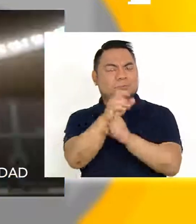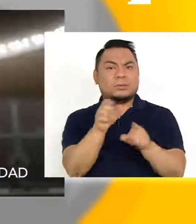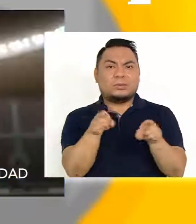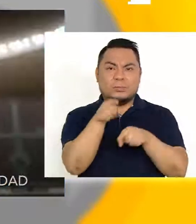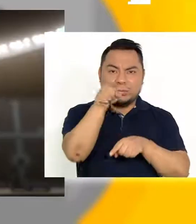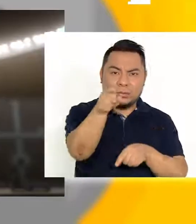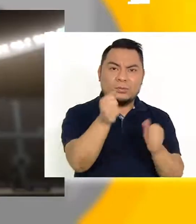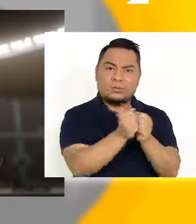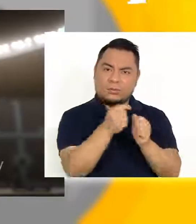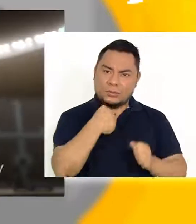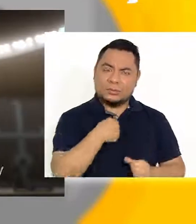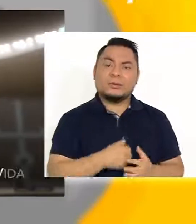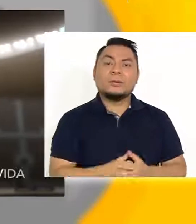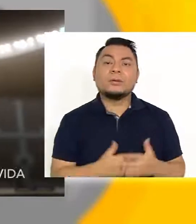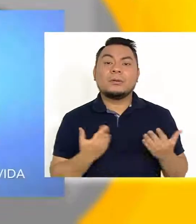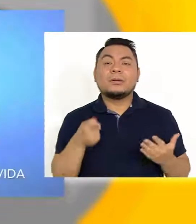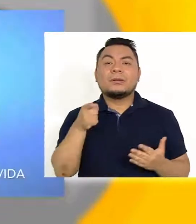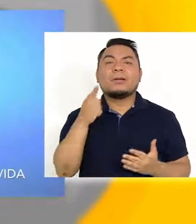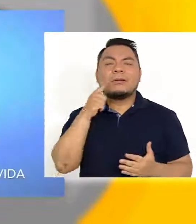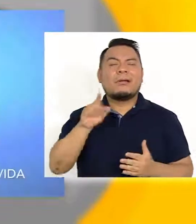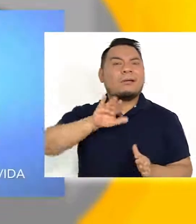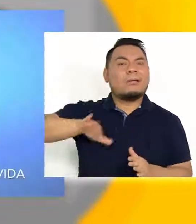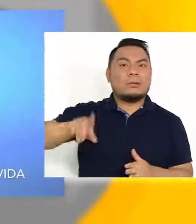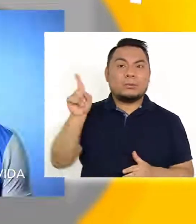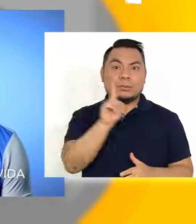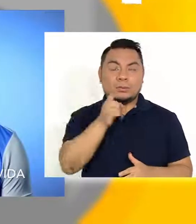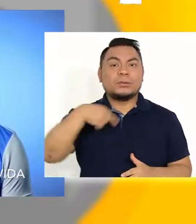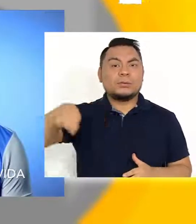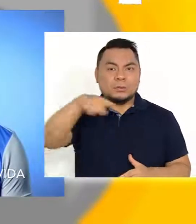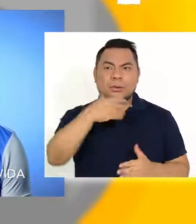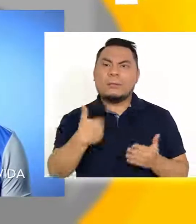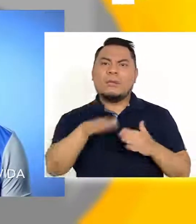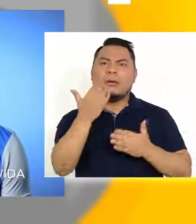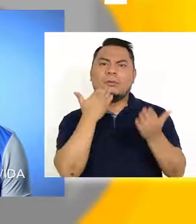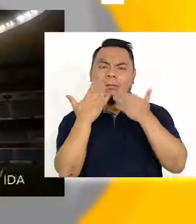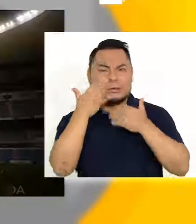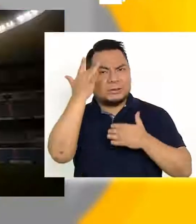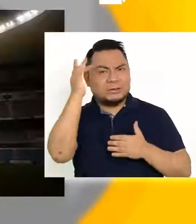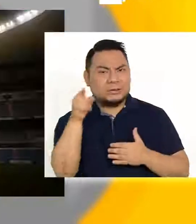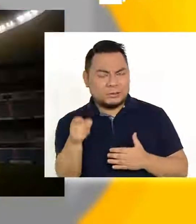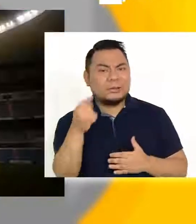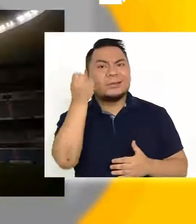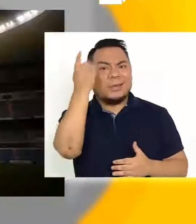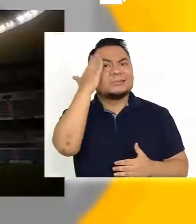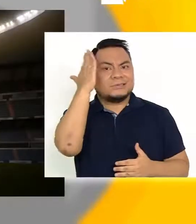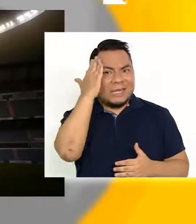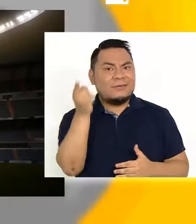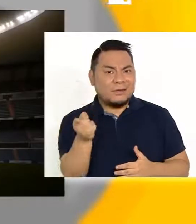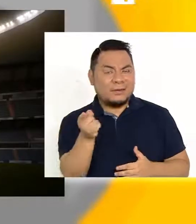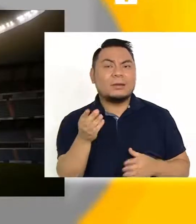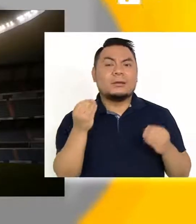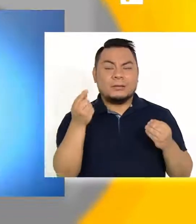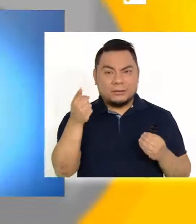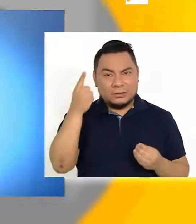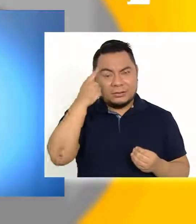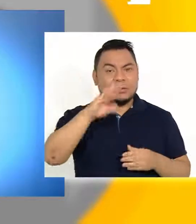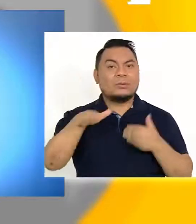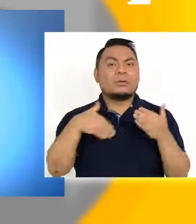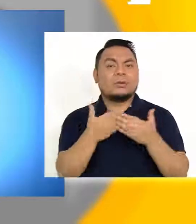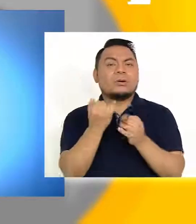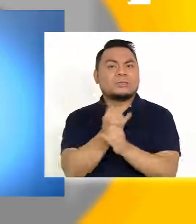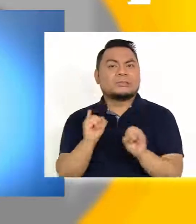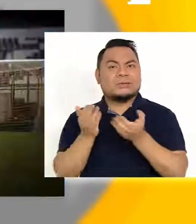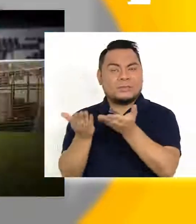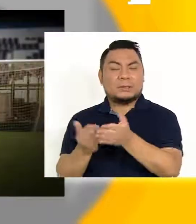desafíos, como tú y como yo. No estigmatices. Ellos entienden más de lo que hablan. Se dan cuenta más de lo que crees. Pueden ser